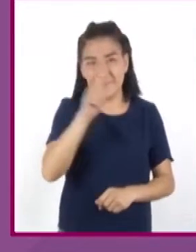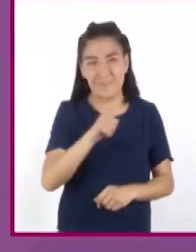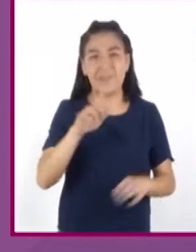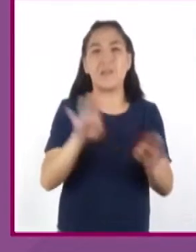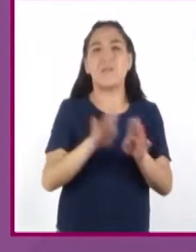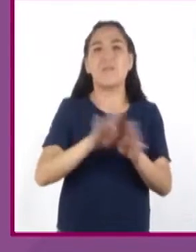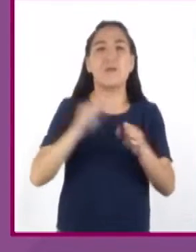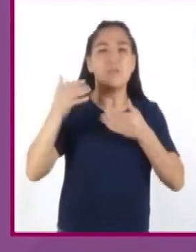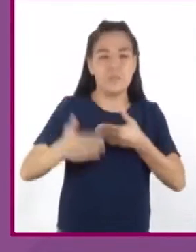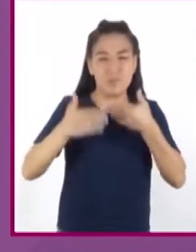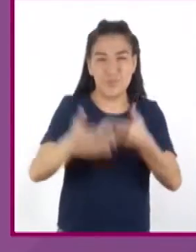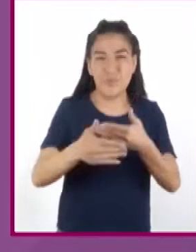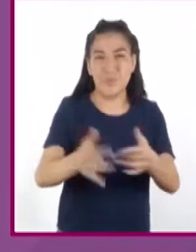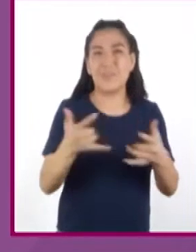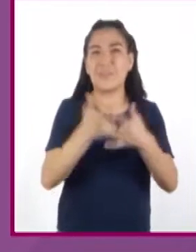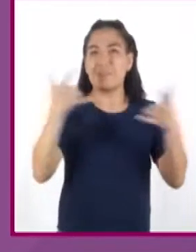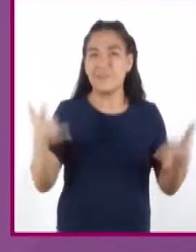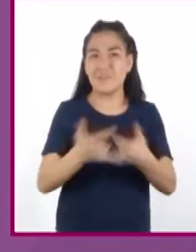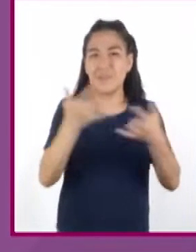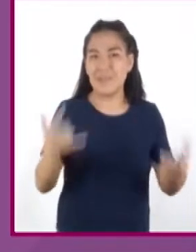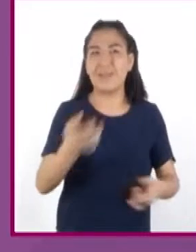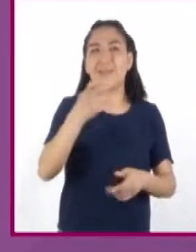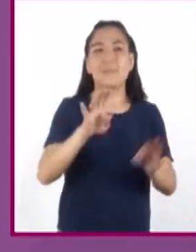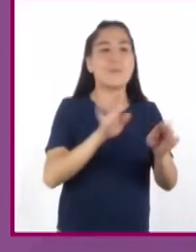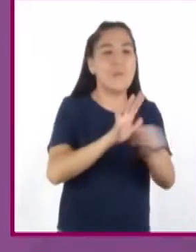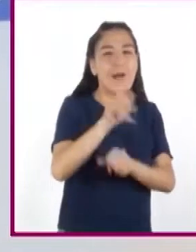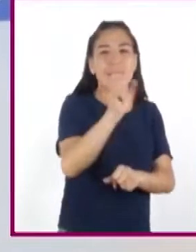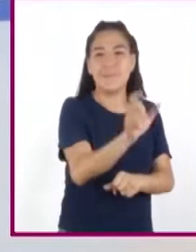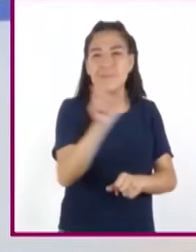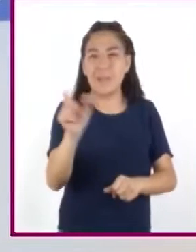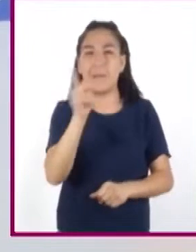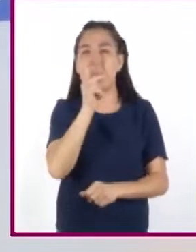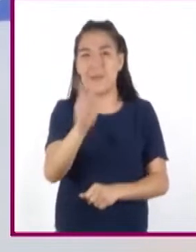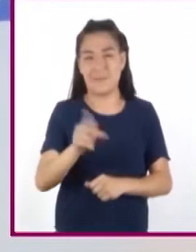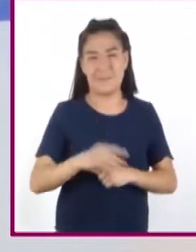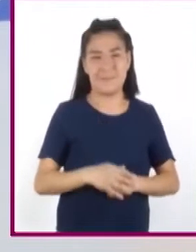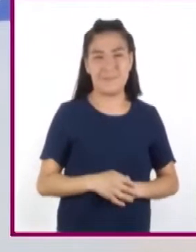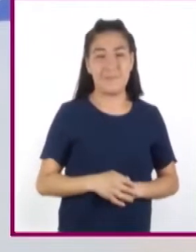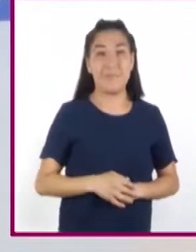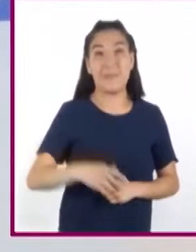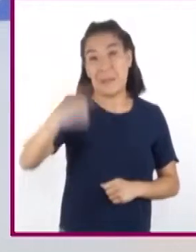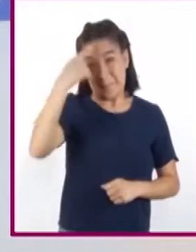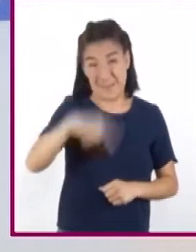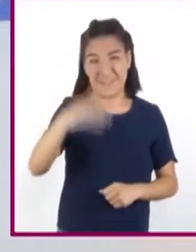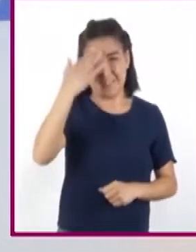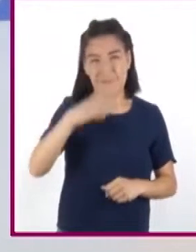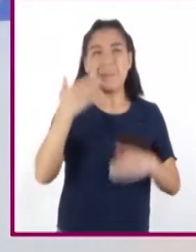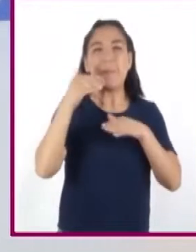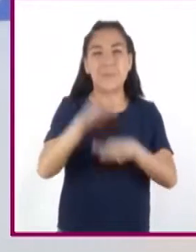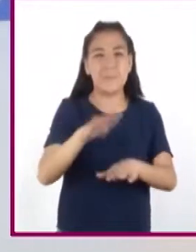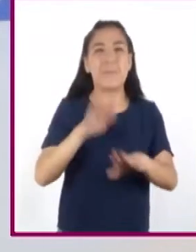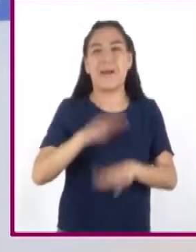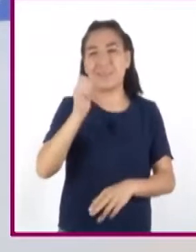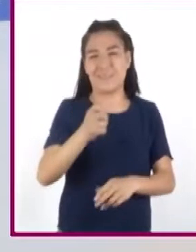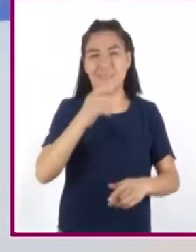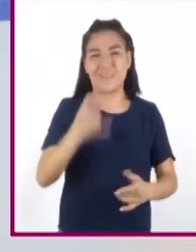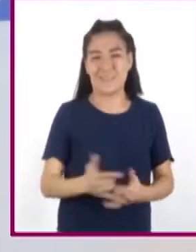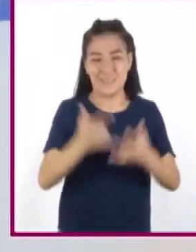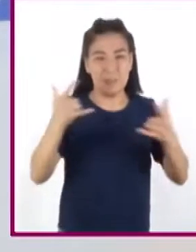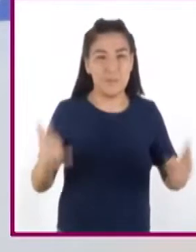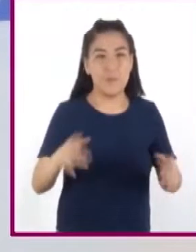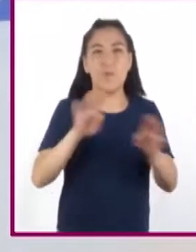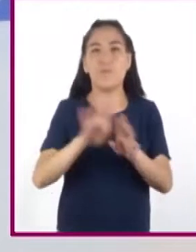procesos históricos que conforman la etimología de cada palabra. Para saber más sobre esos procesos históricos que